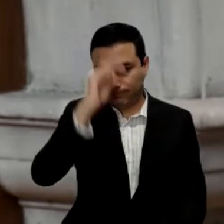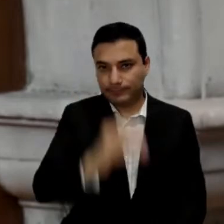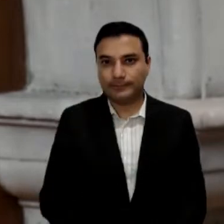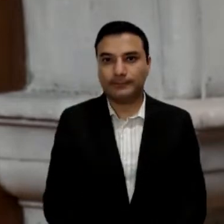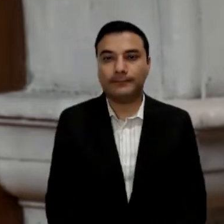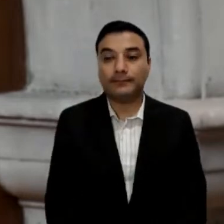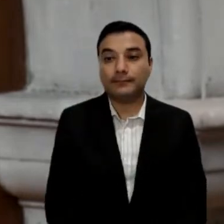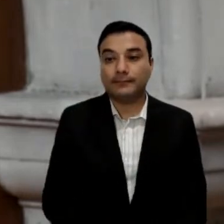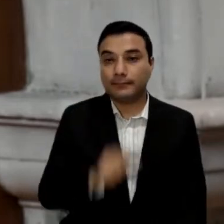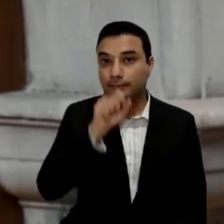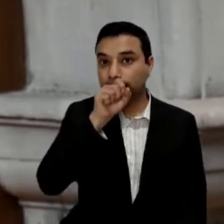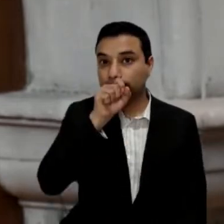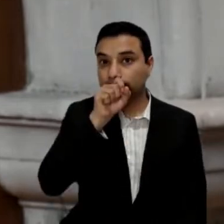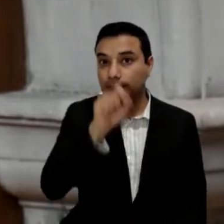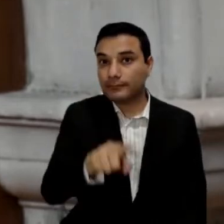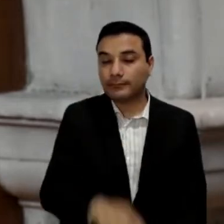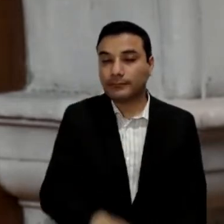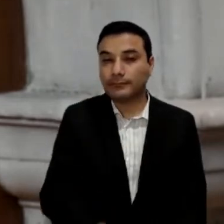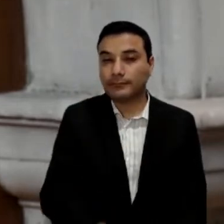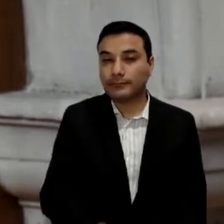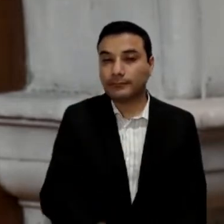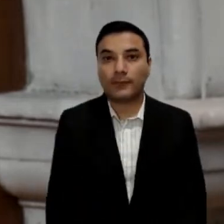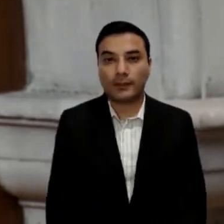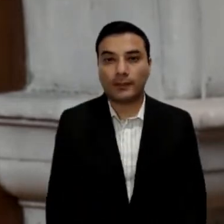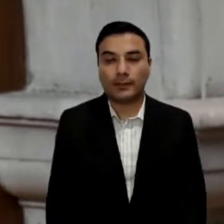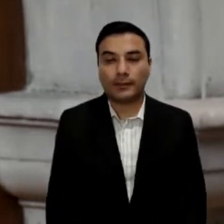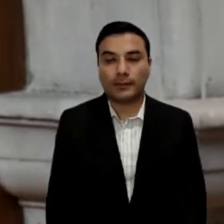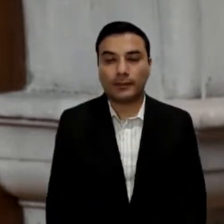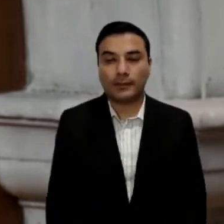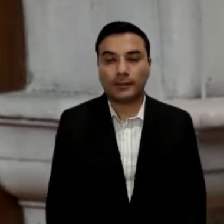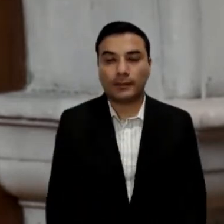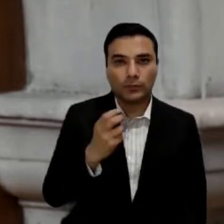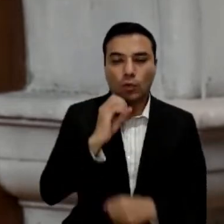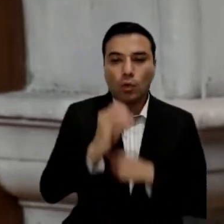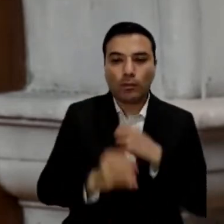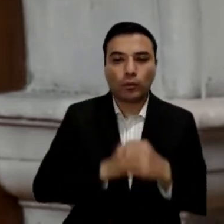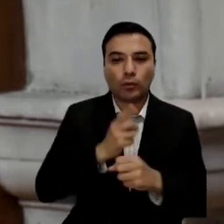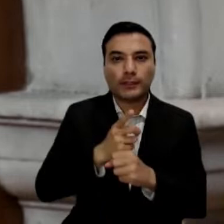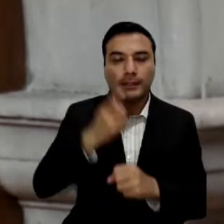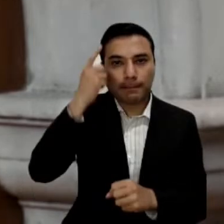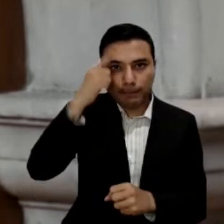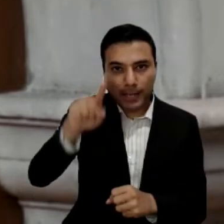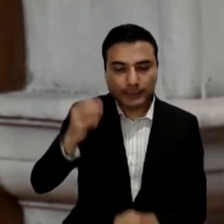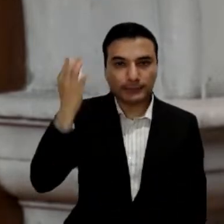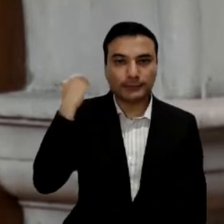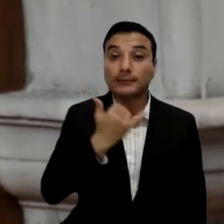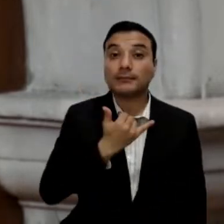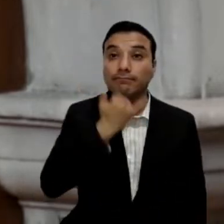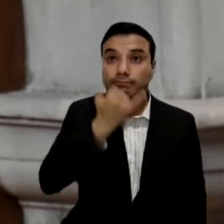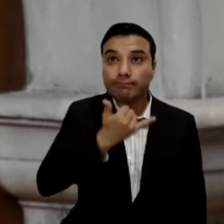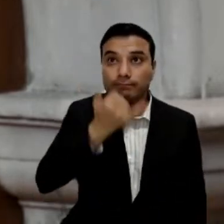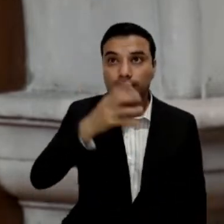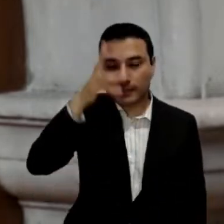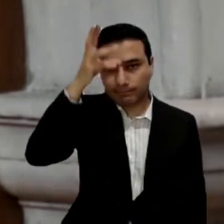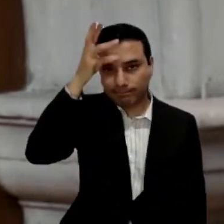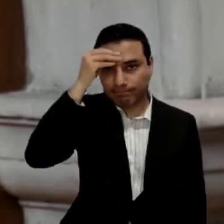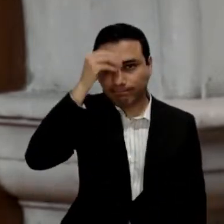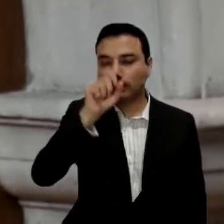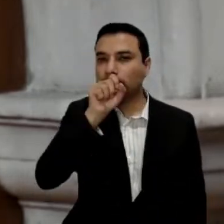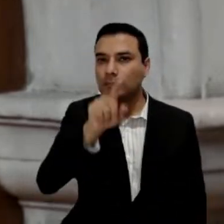Además, sirve como una oportunidad para aprender de los errores y mejorar las políticas